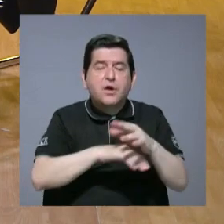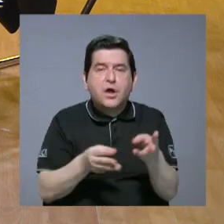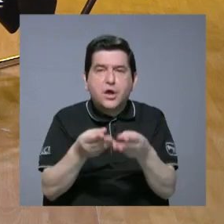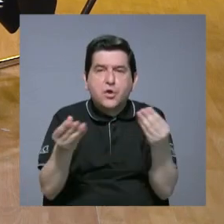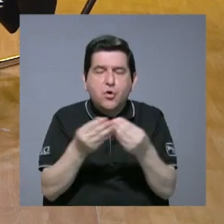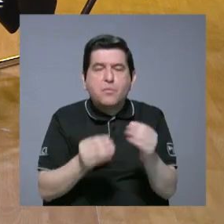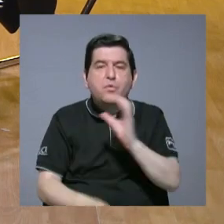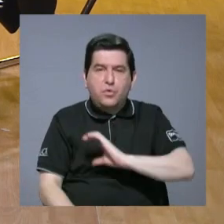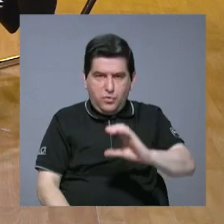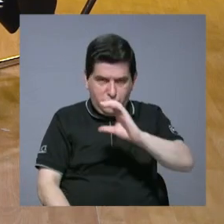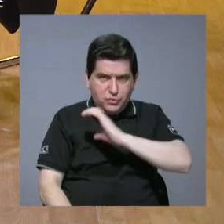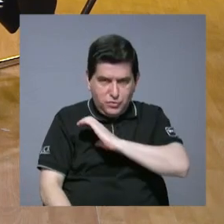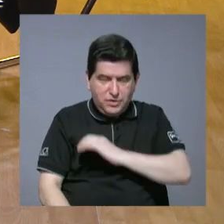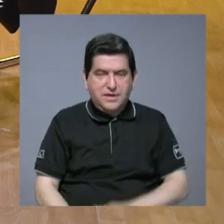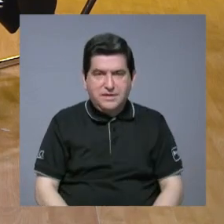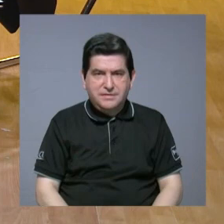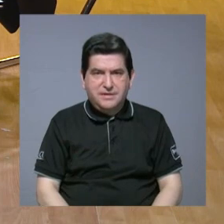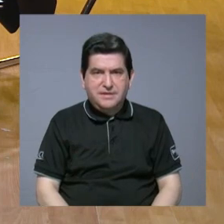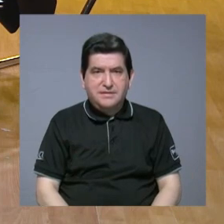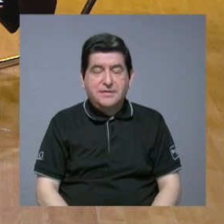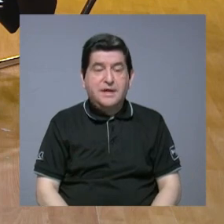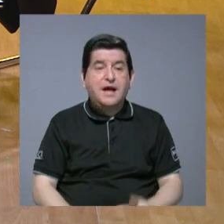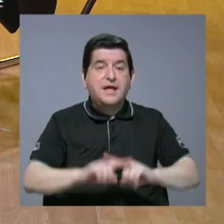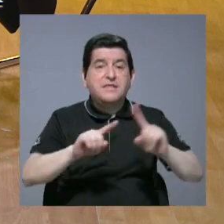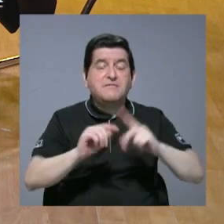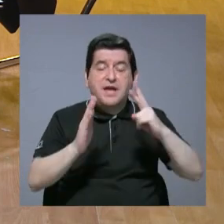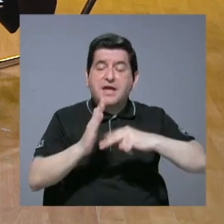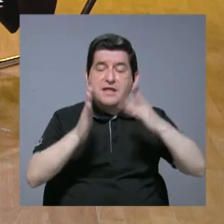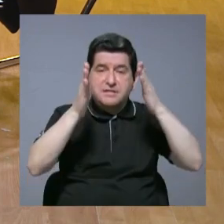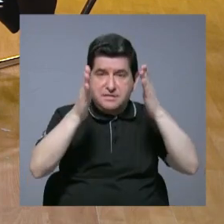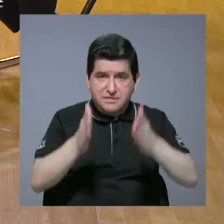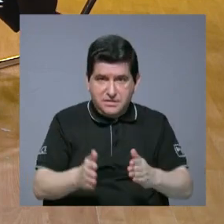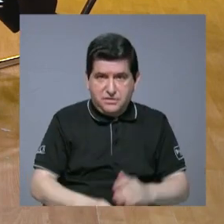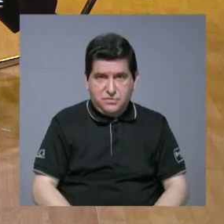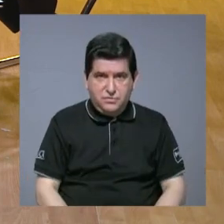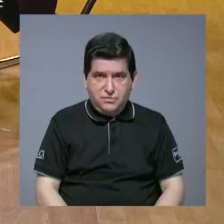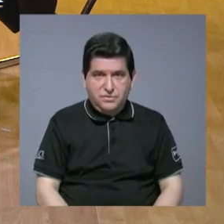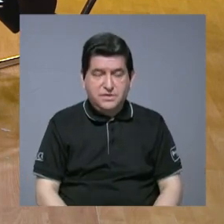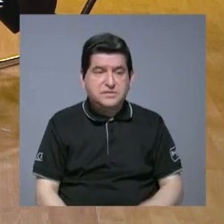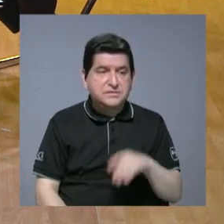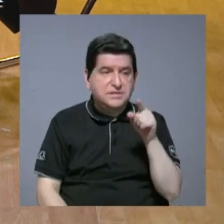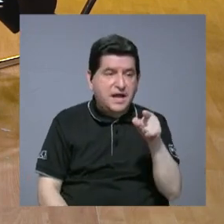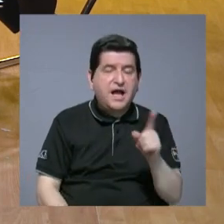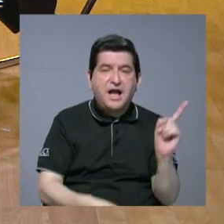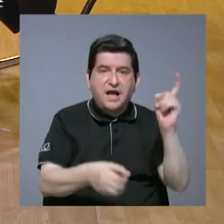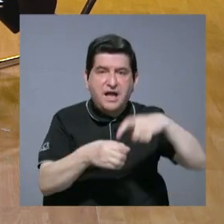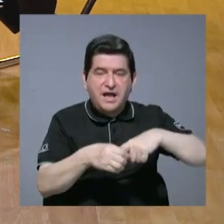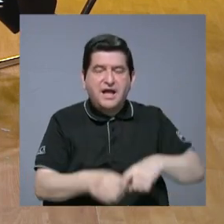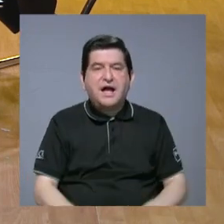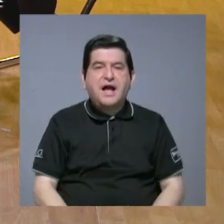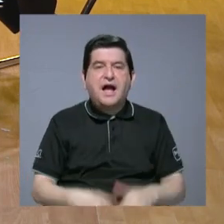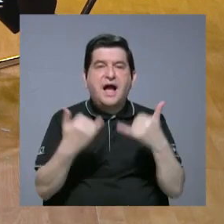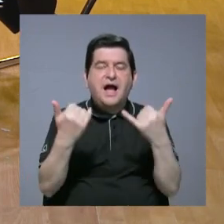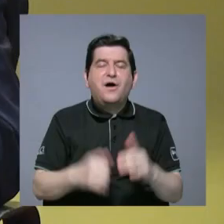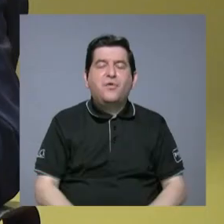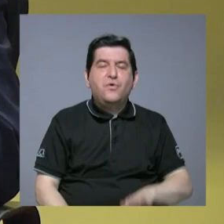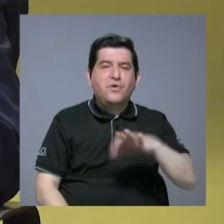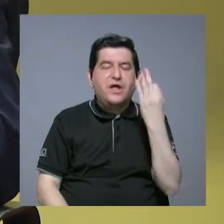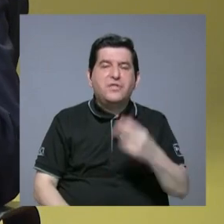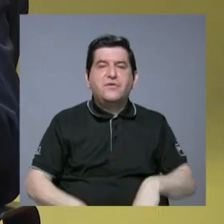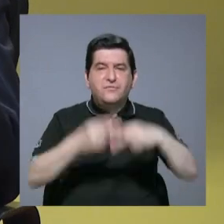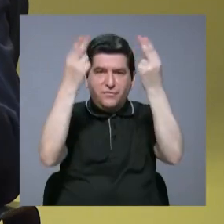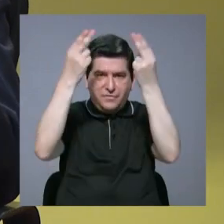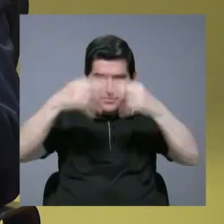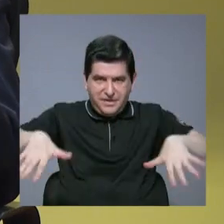producto de calidad a los y las lectoras y lectores de que se suscriban a las ediciones digitales. Y